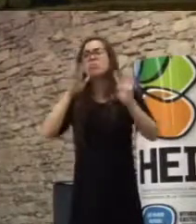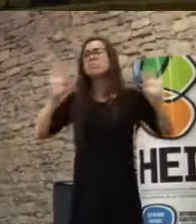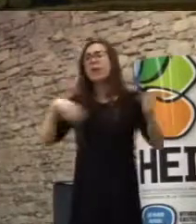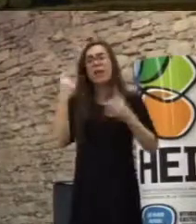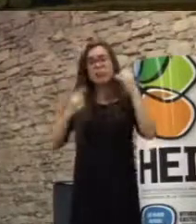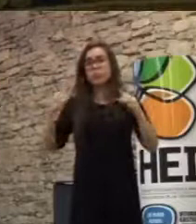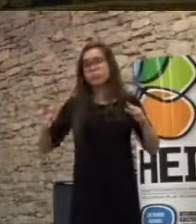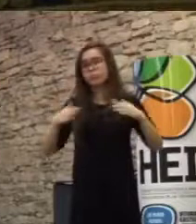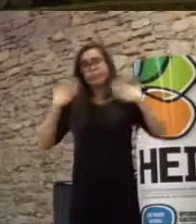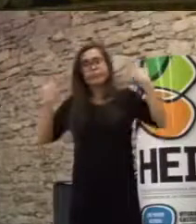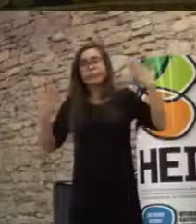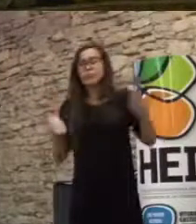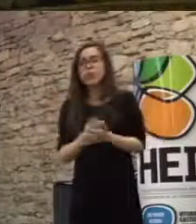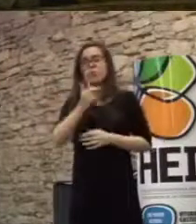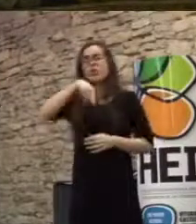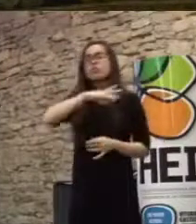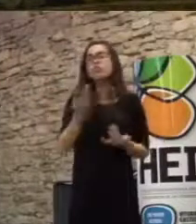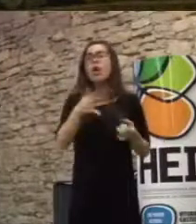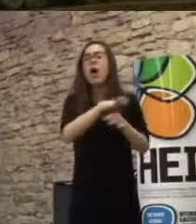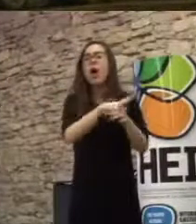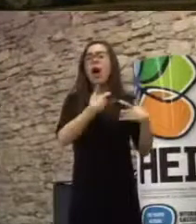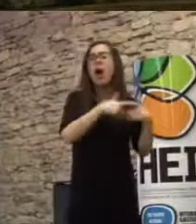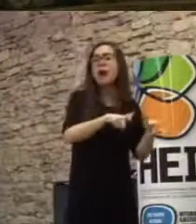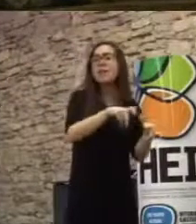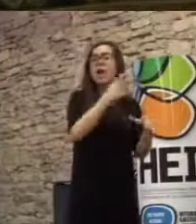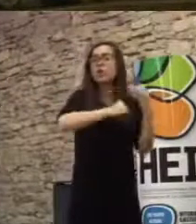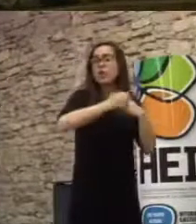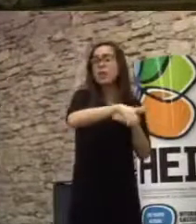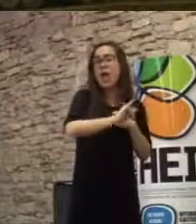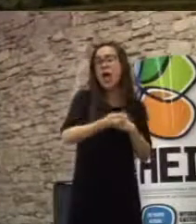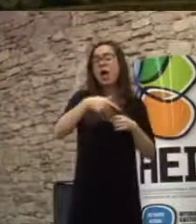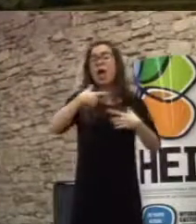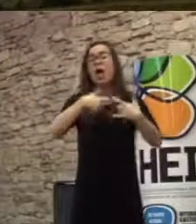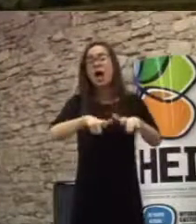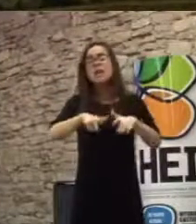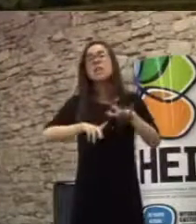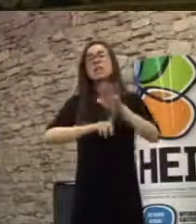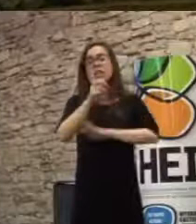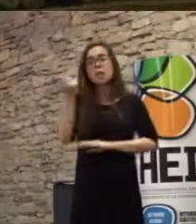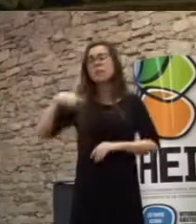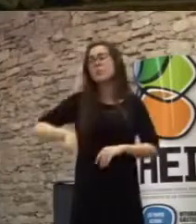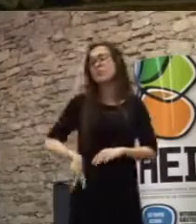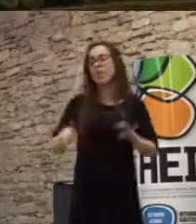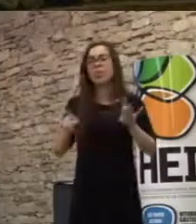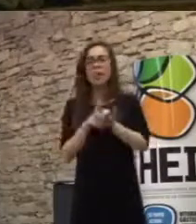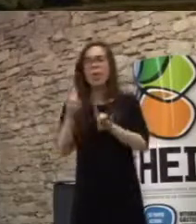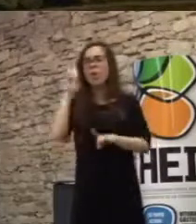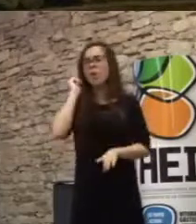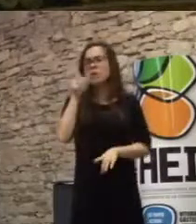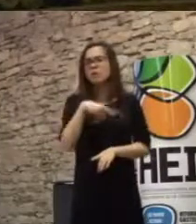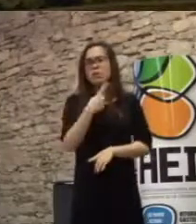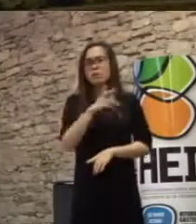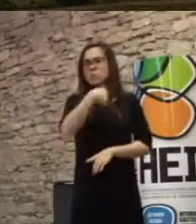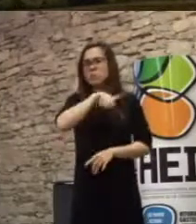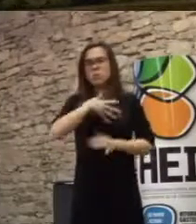muchas áreas tenéis una área económica y tenemos que tener una meta tenéis una área de desarrollo profesional aunque estéis jubilados podéis seguir aprendiendo cosas y